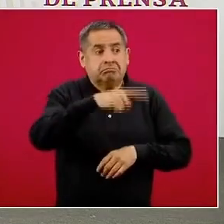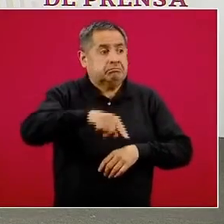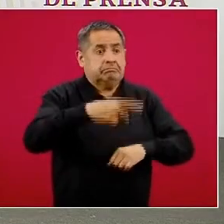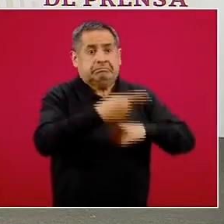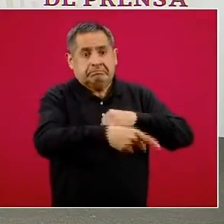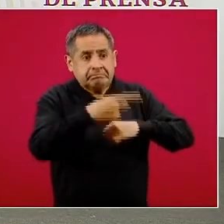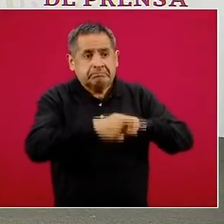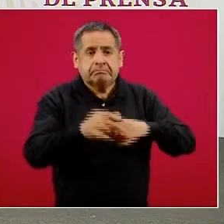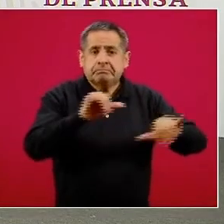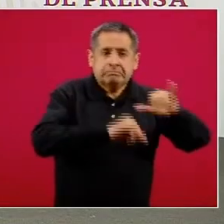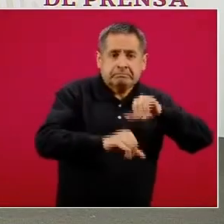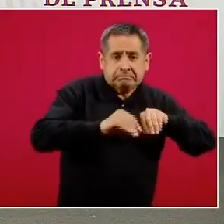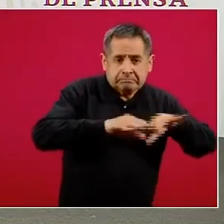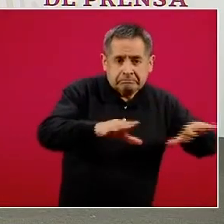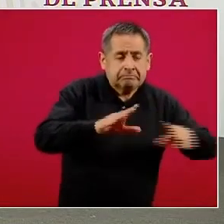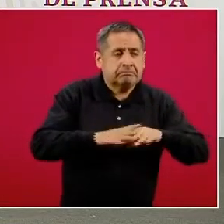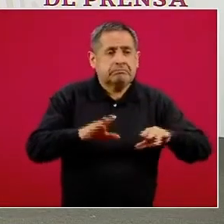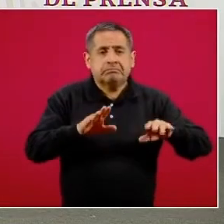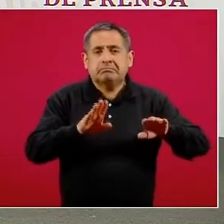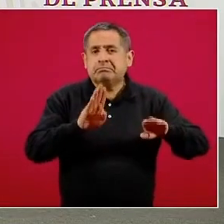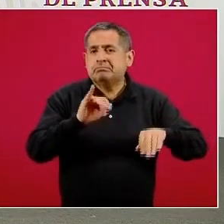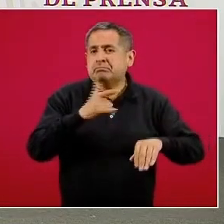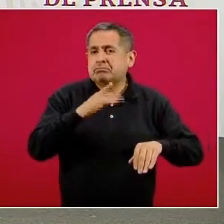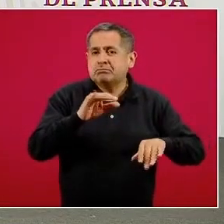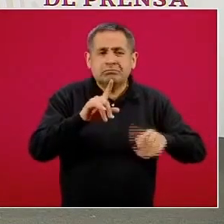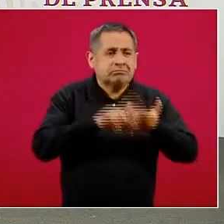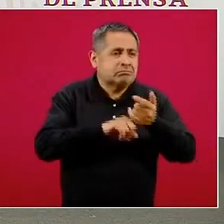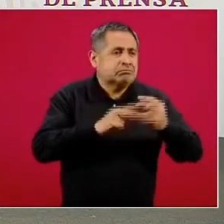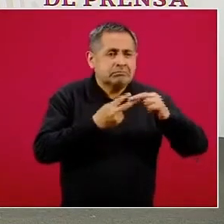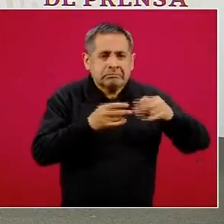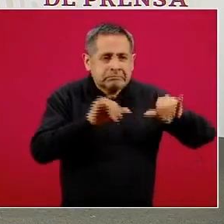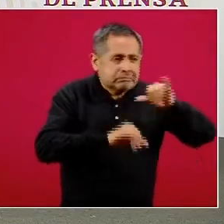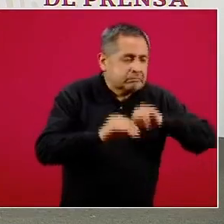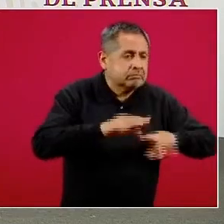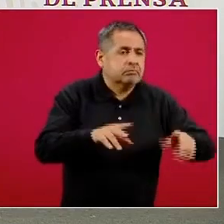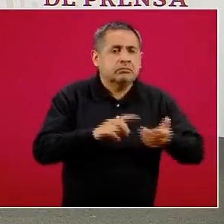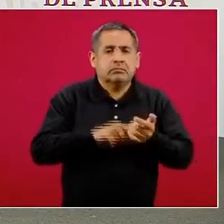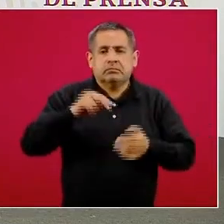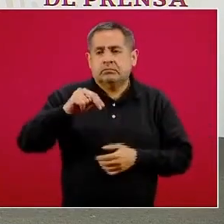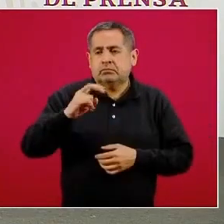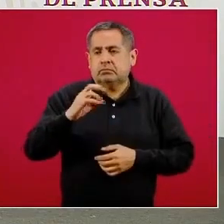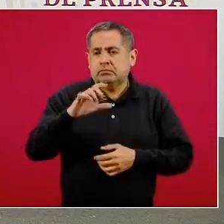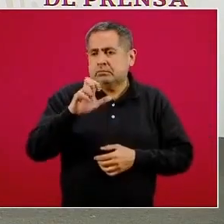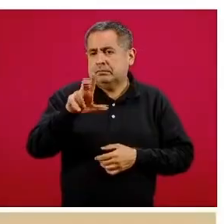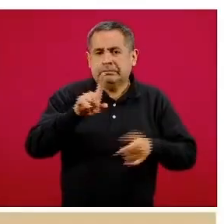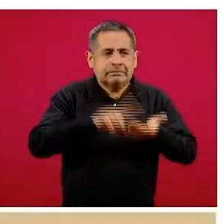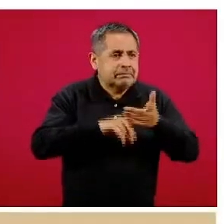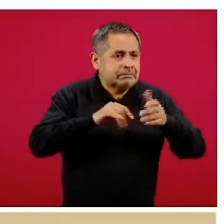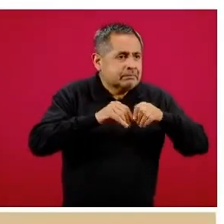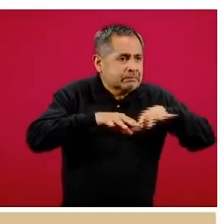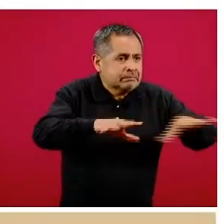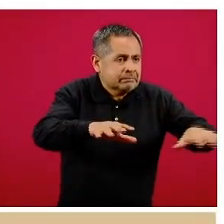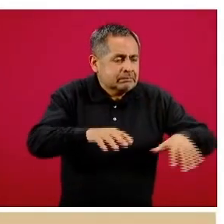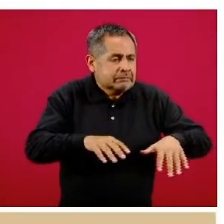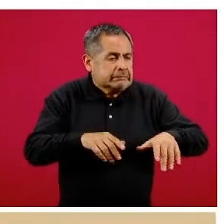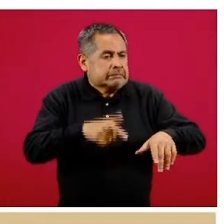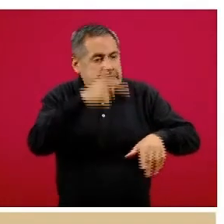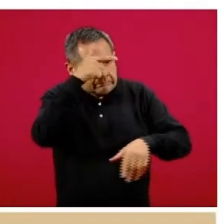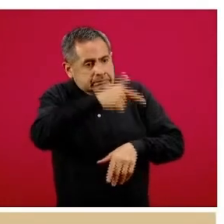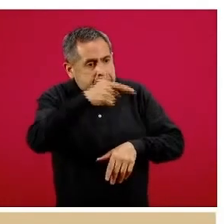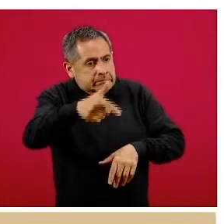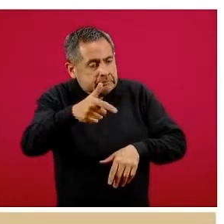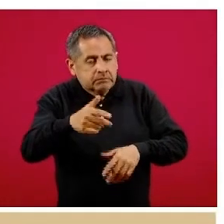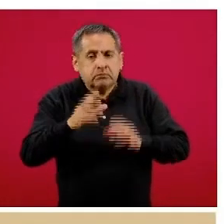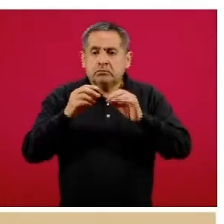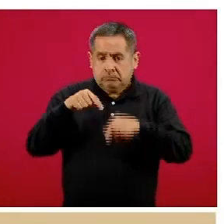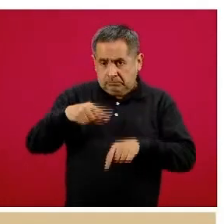tanto químicos, biológicos, radiológicos y nucleares, tanto en el ámbito nacional e internacional que nos pueda afectar a la